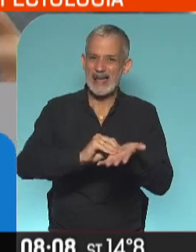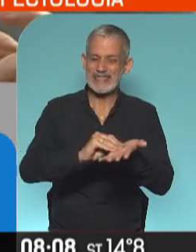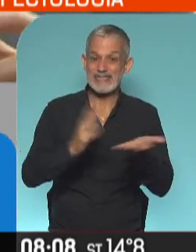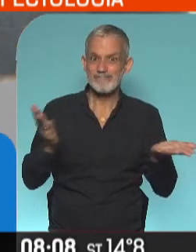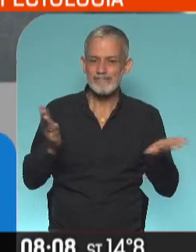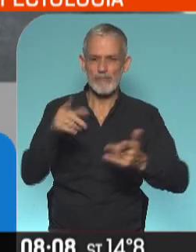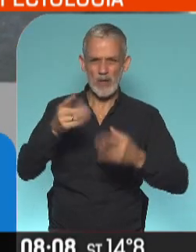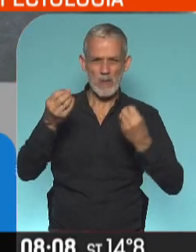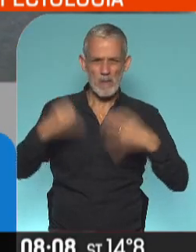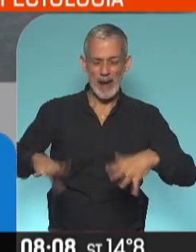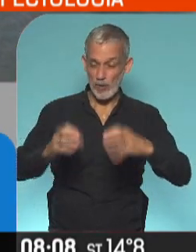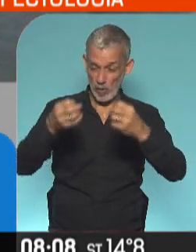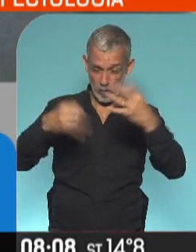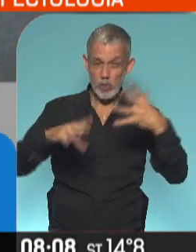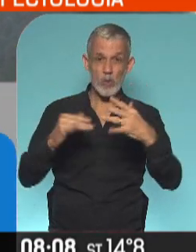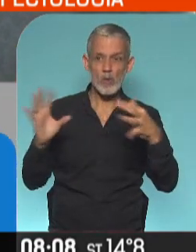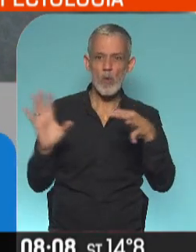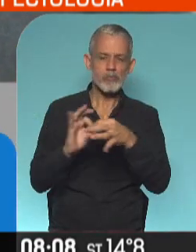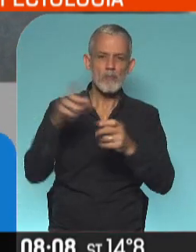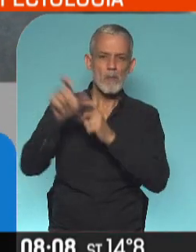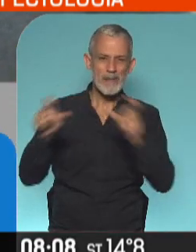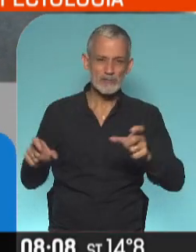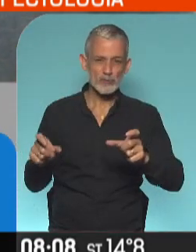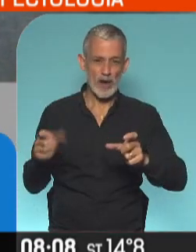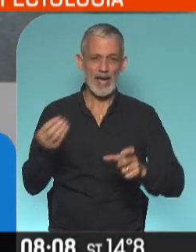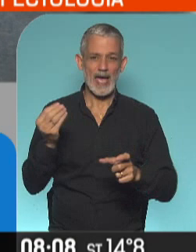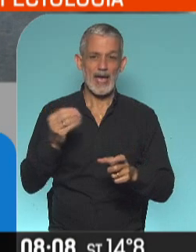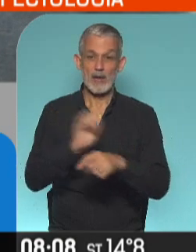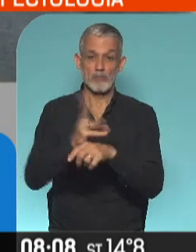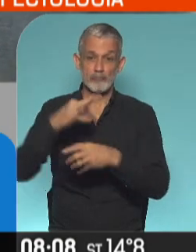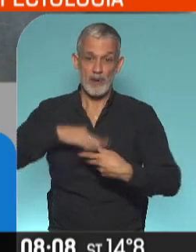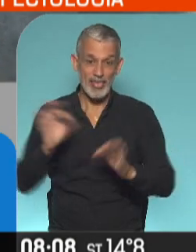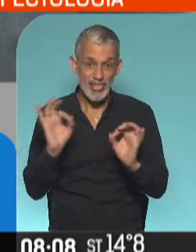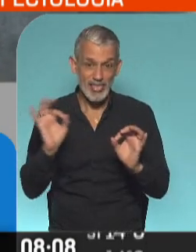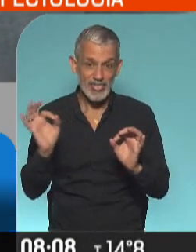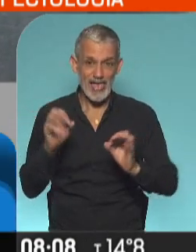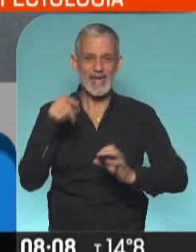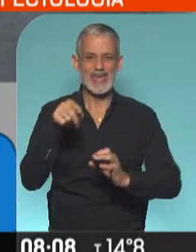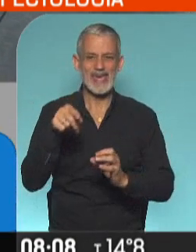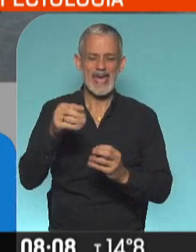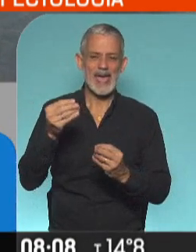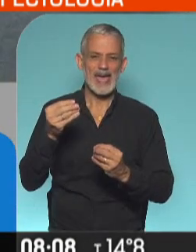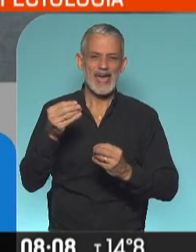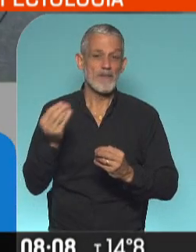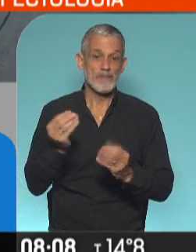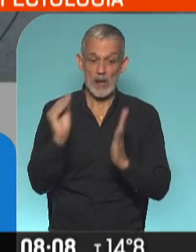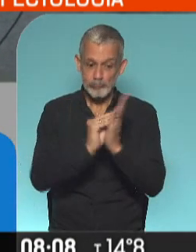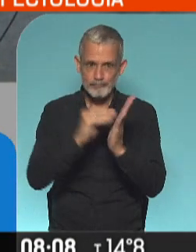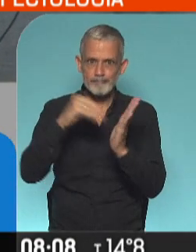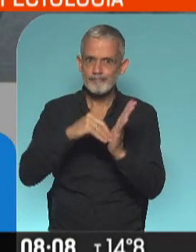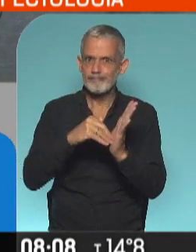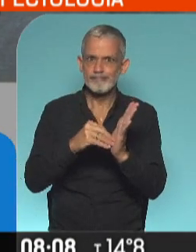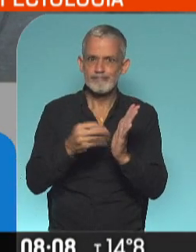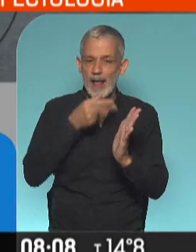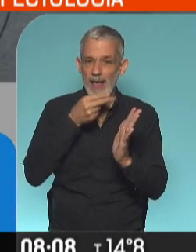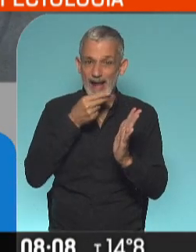se perdió, entre comillas, fue gente que no tiene COVID y que no está declarada como